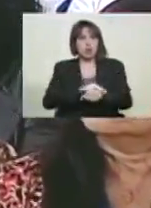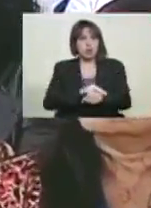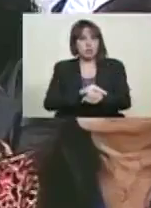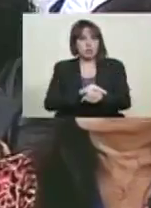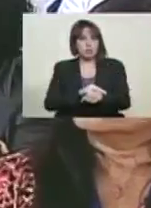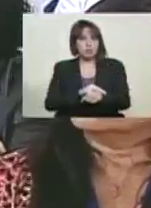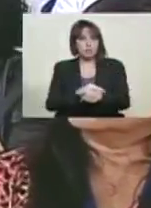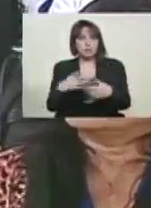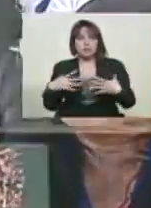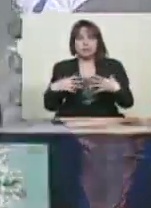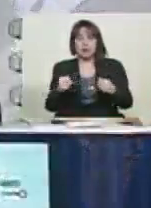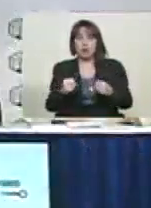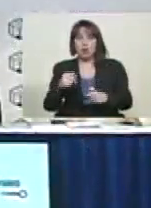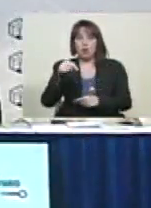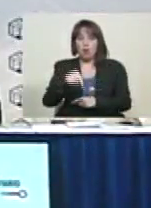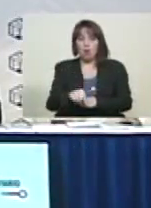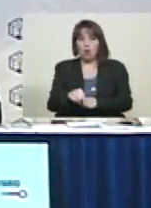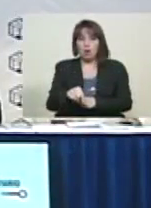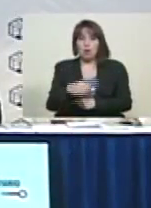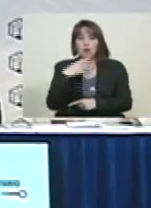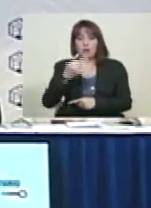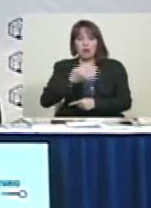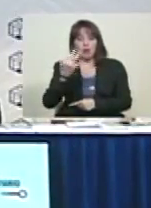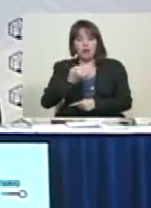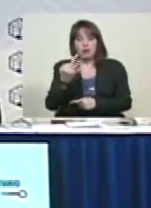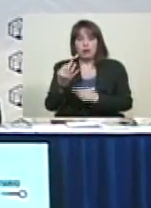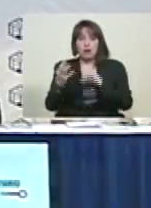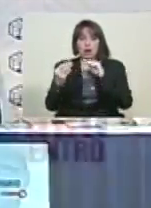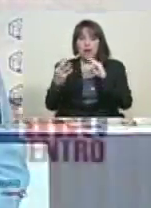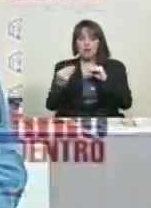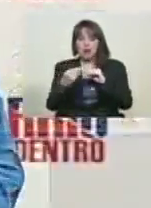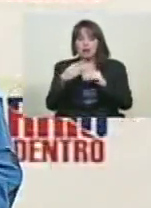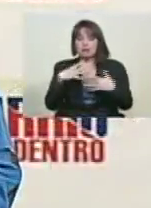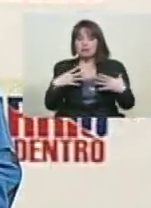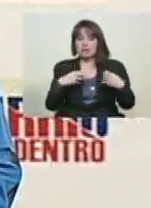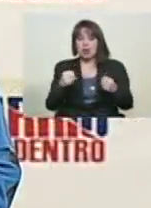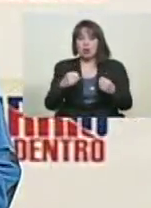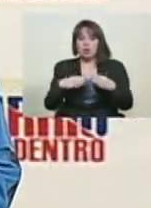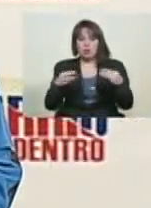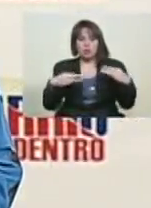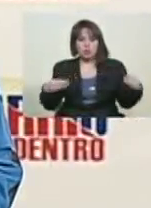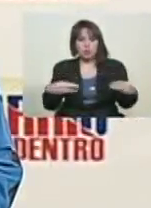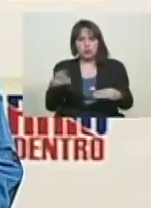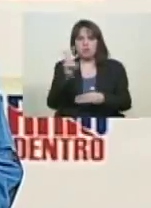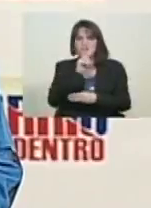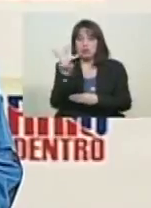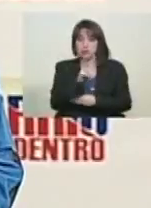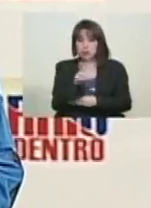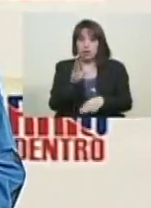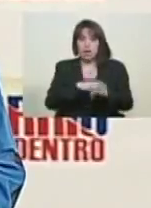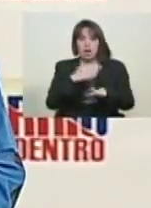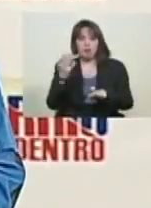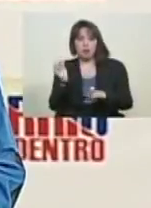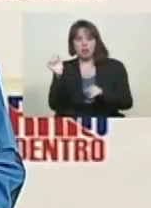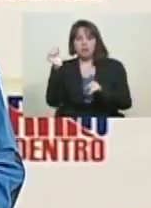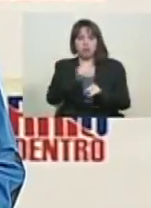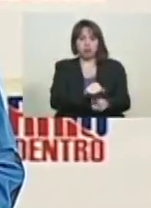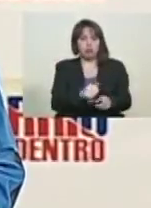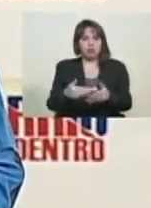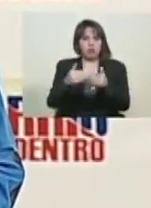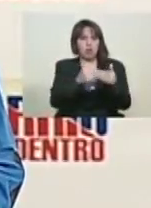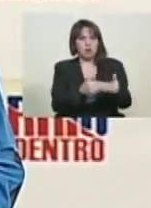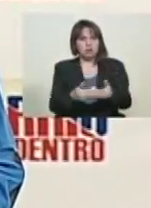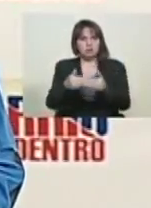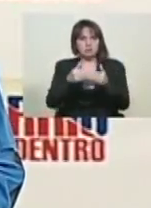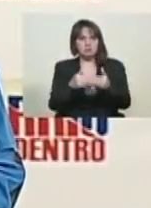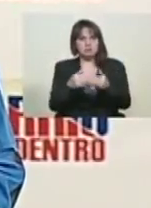venezolana. Hoy podemos hablar de salud pública en Venezuela porque logramos derrotar el neoliberalismo. Si